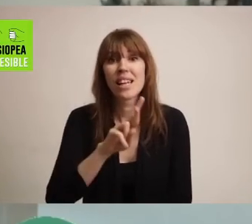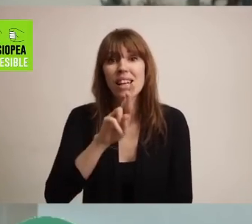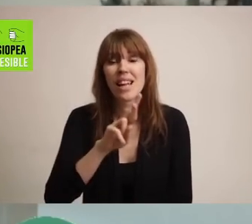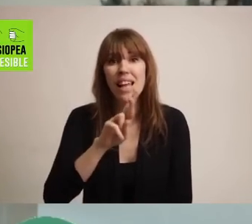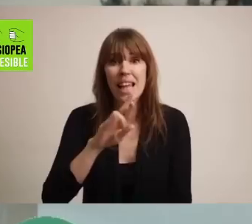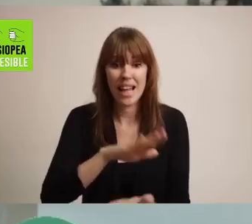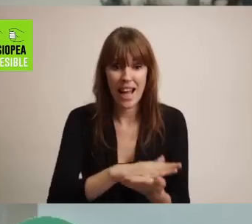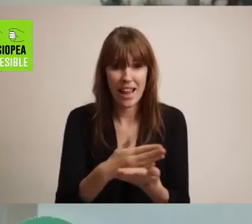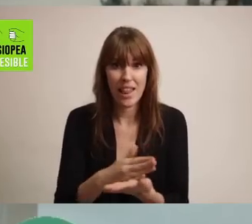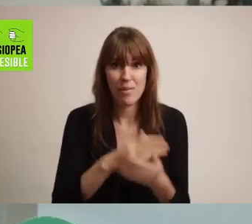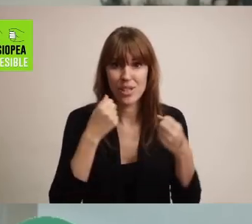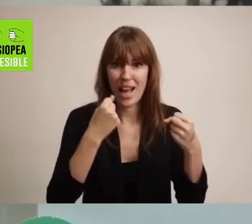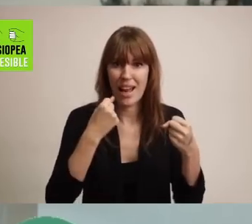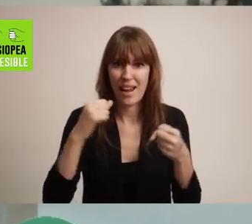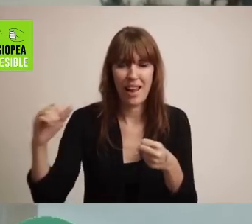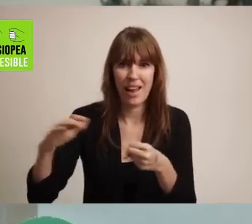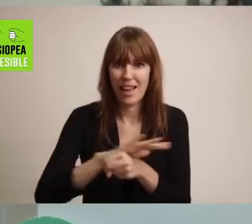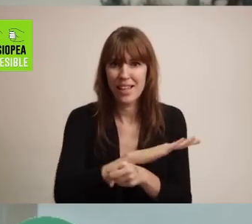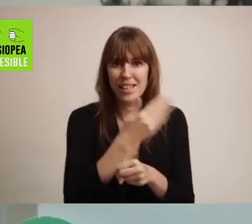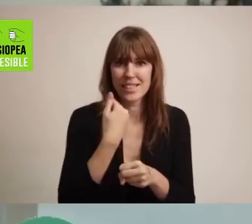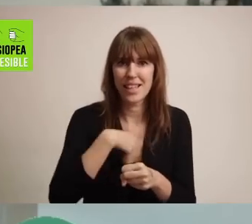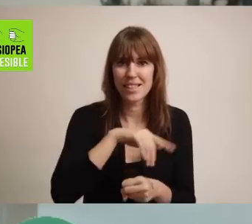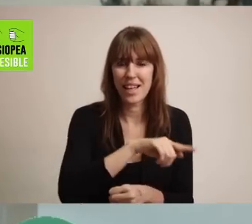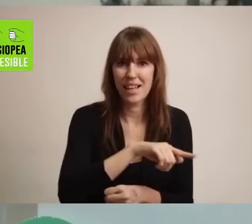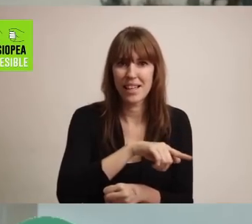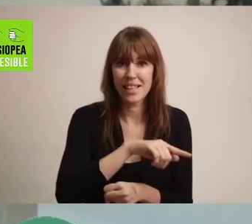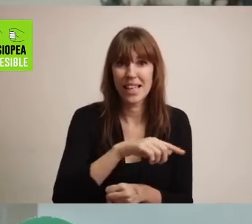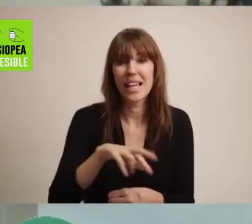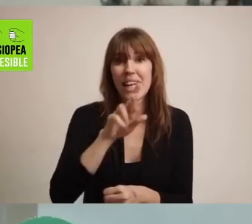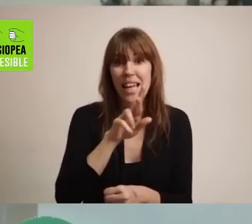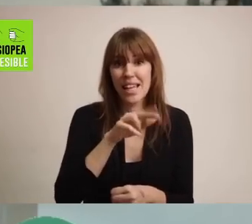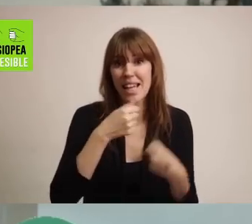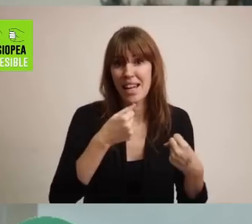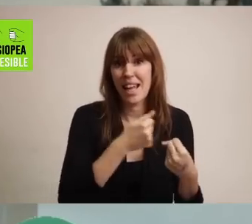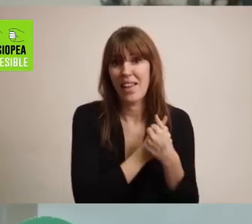Entró como canalizamos energía, Reiki, la energía del amor.